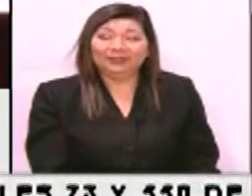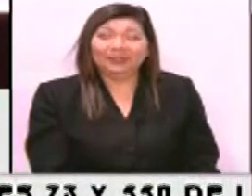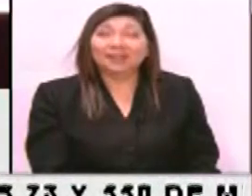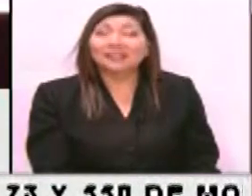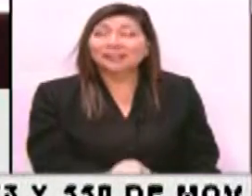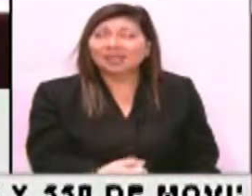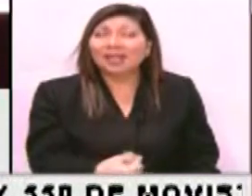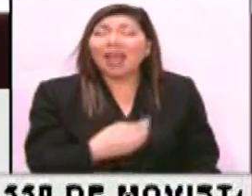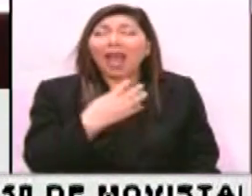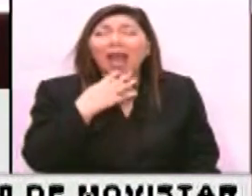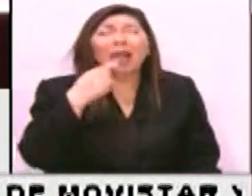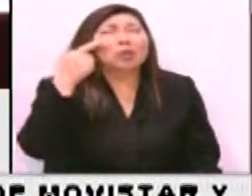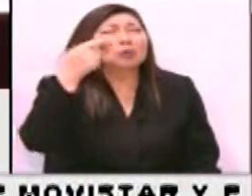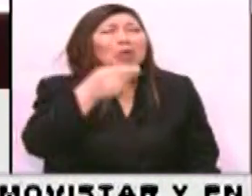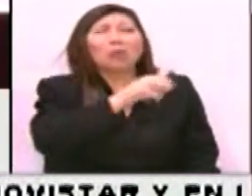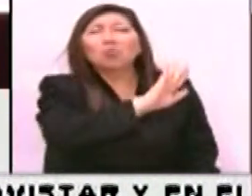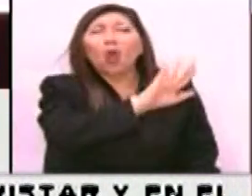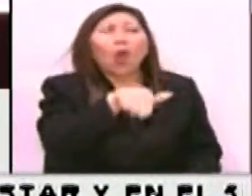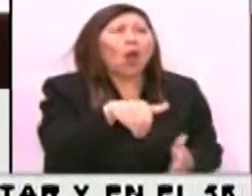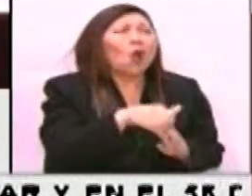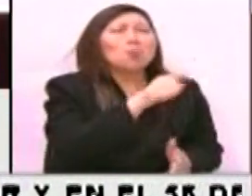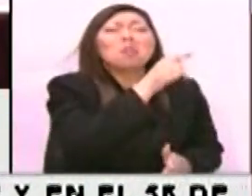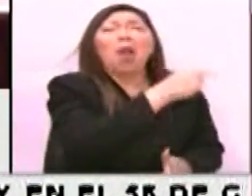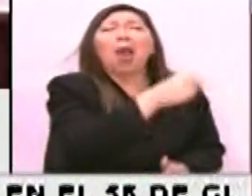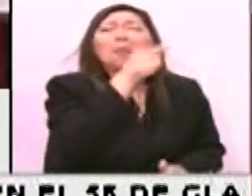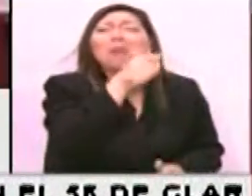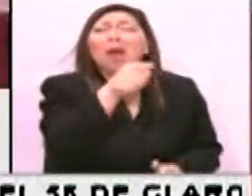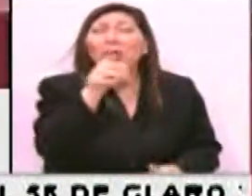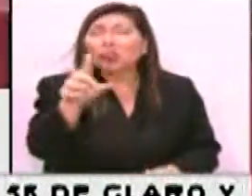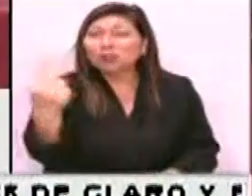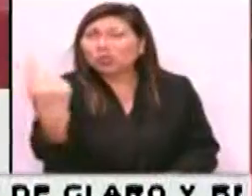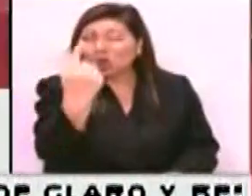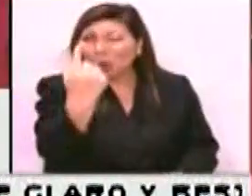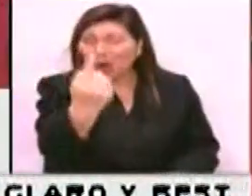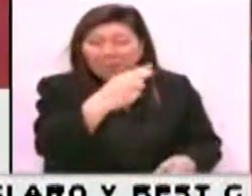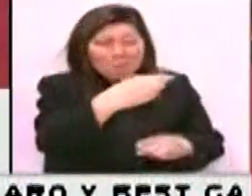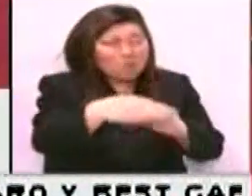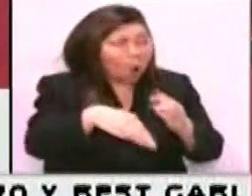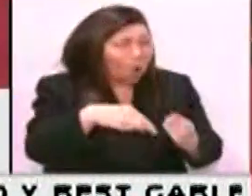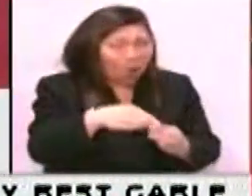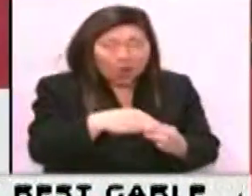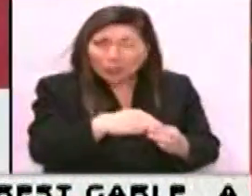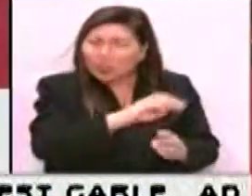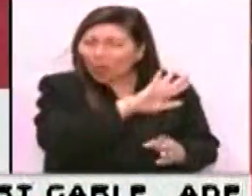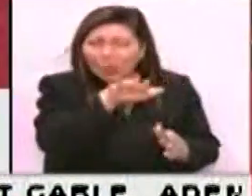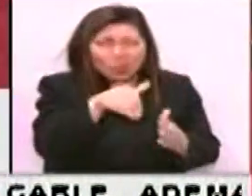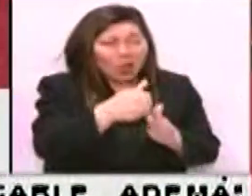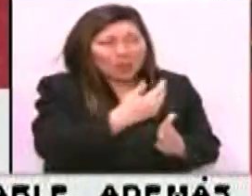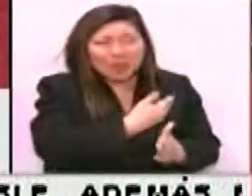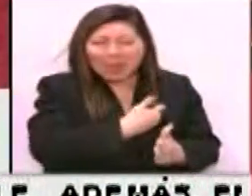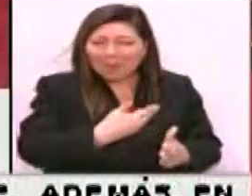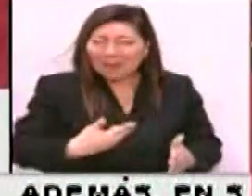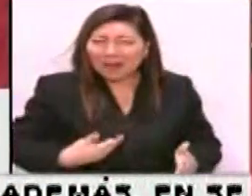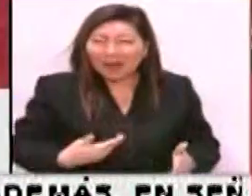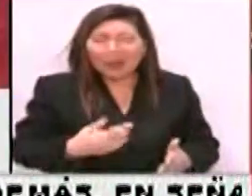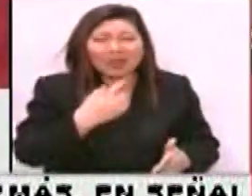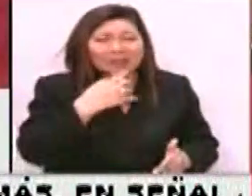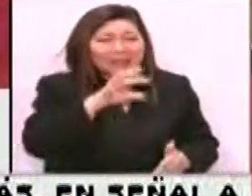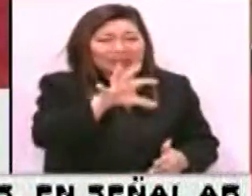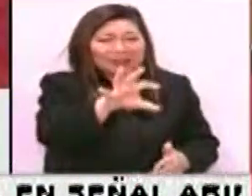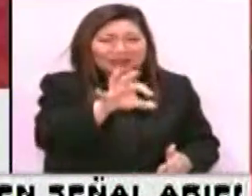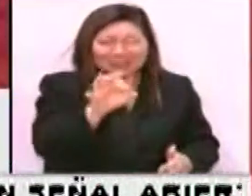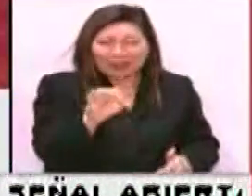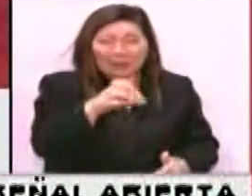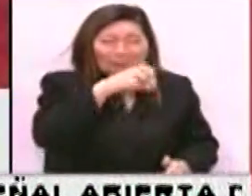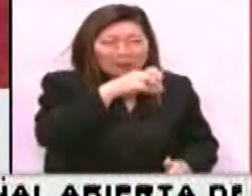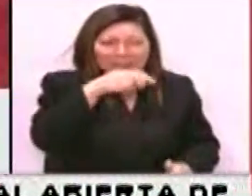si ha acusado a todo el mundo? O sea, va a escoger solo del mundo entero, de todos los presidentes a los cuales ha sindicado,